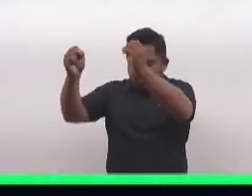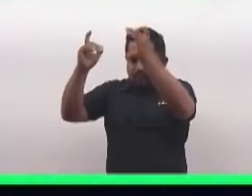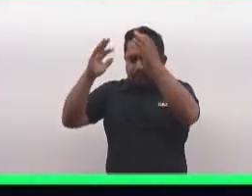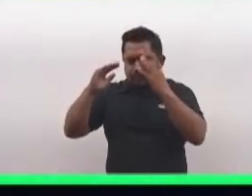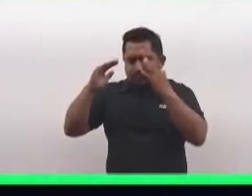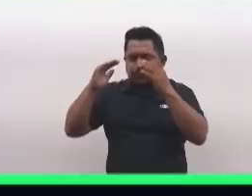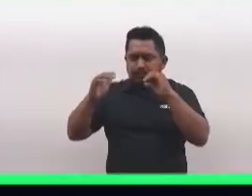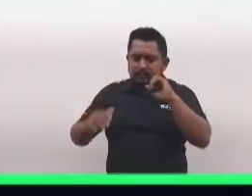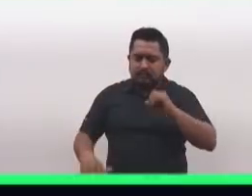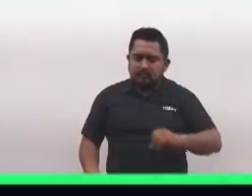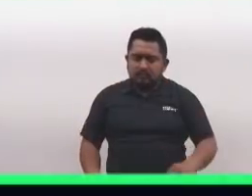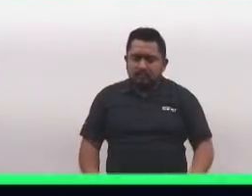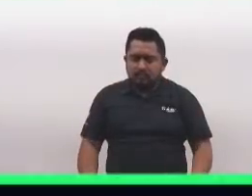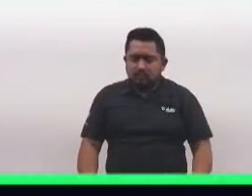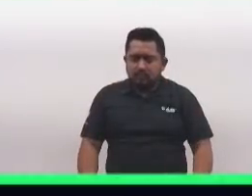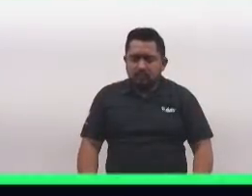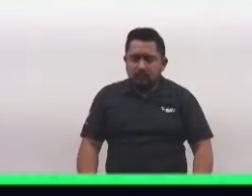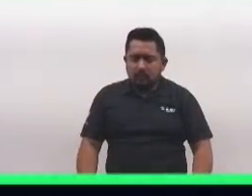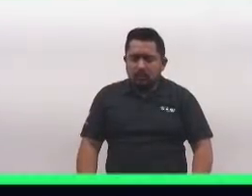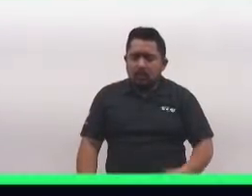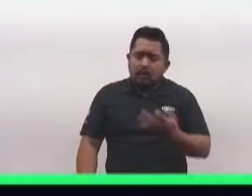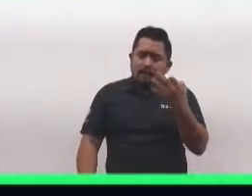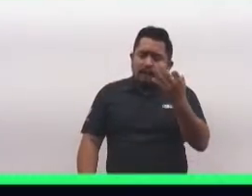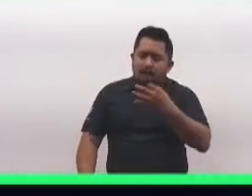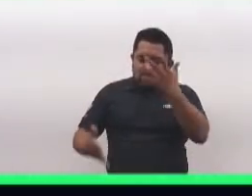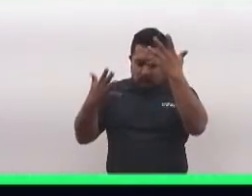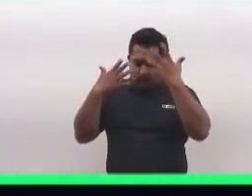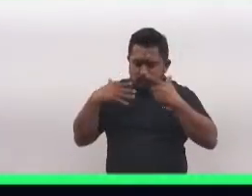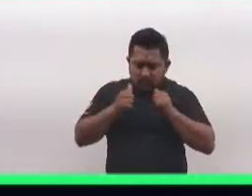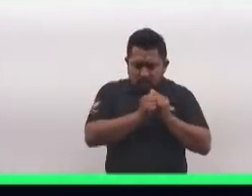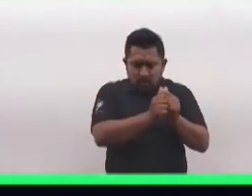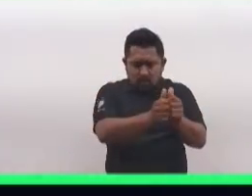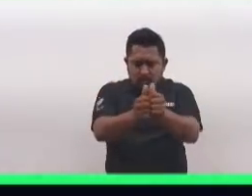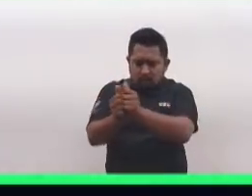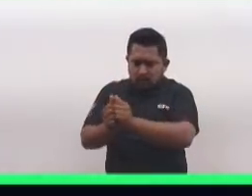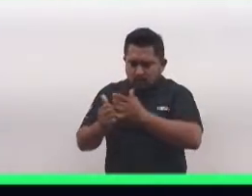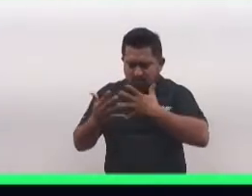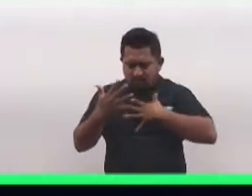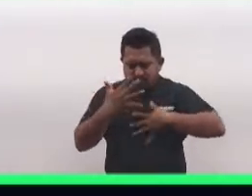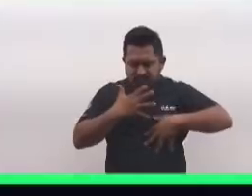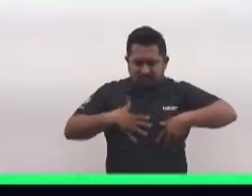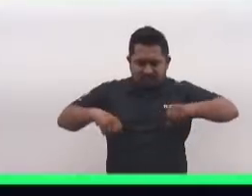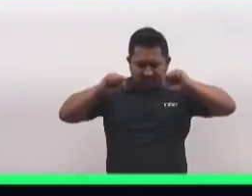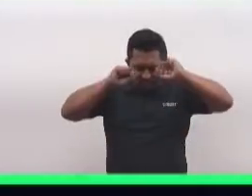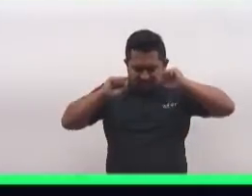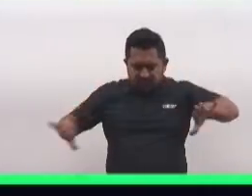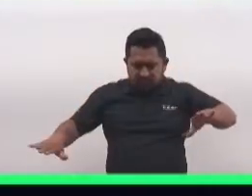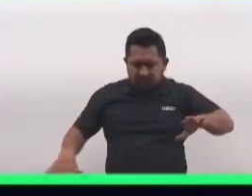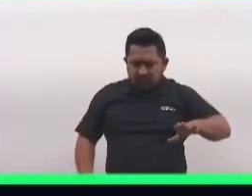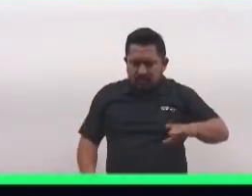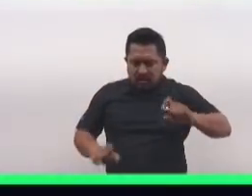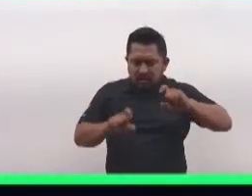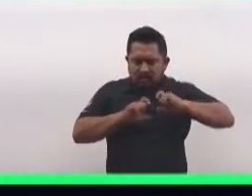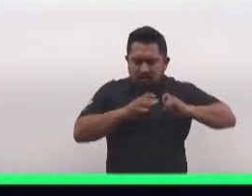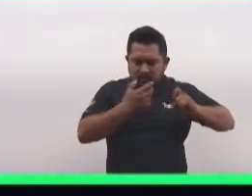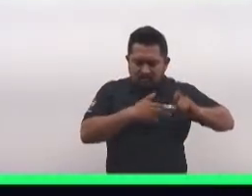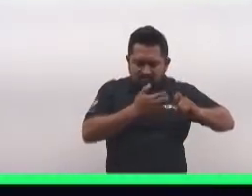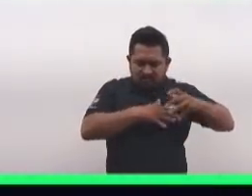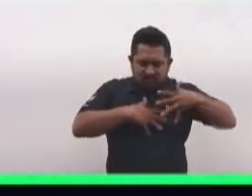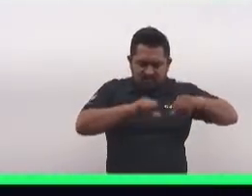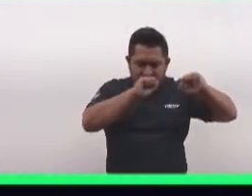sus vidas unifica limpia depura nuestros corazones